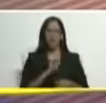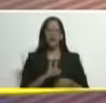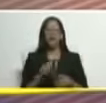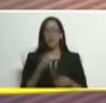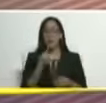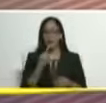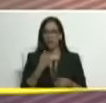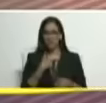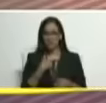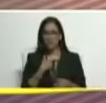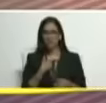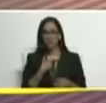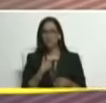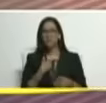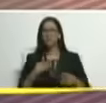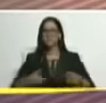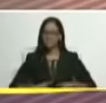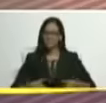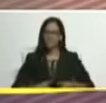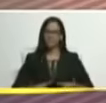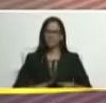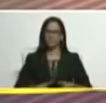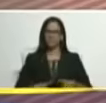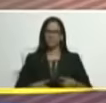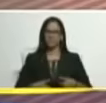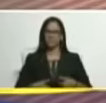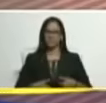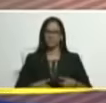yo, con las vísceras.